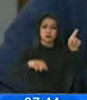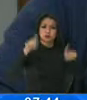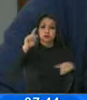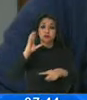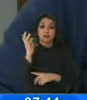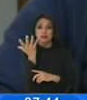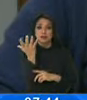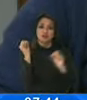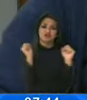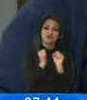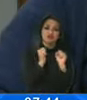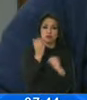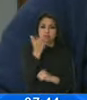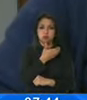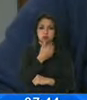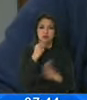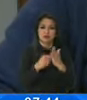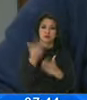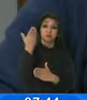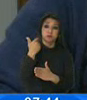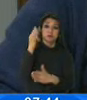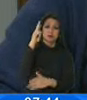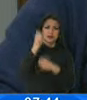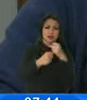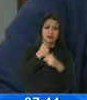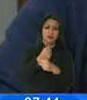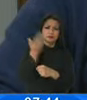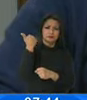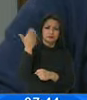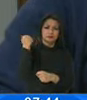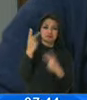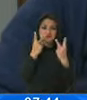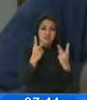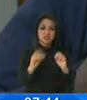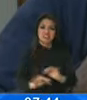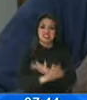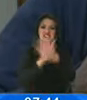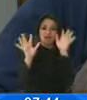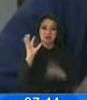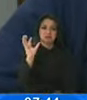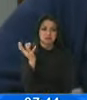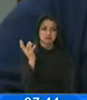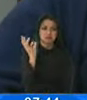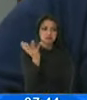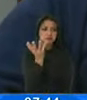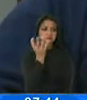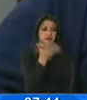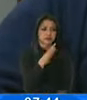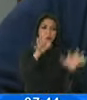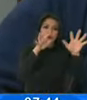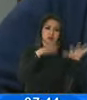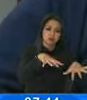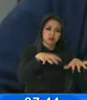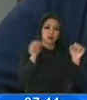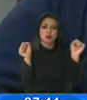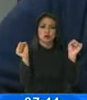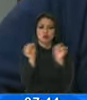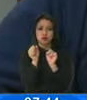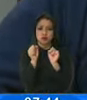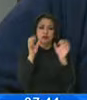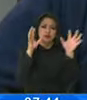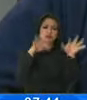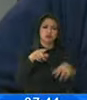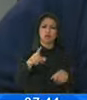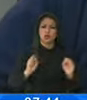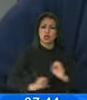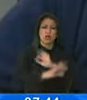Si nosotros nos vamos hace unos 20, 30 años atrás, nosotros conocíamos exactamente en qué periodo era la época de lluvia, en qué periodo era la